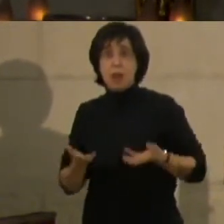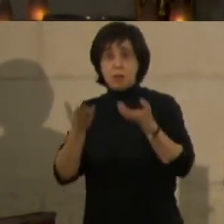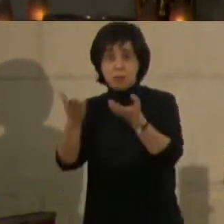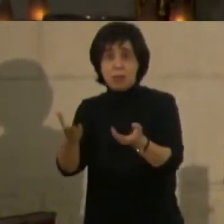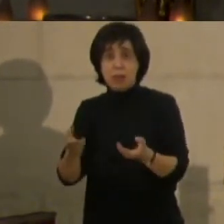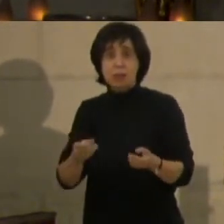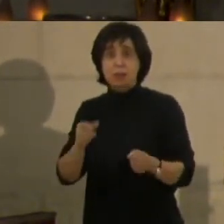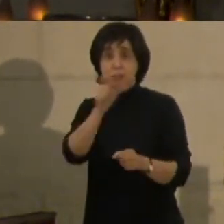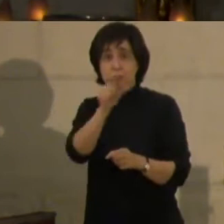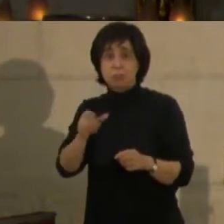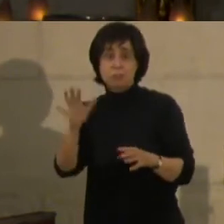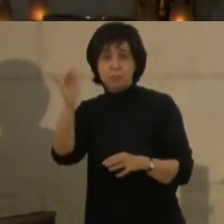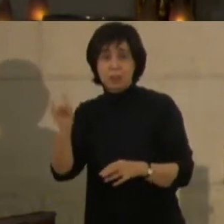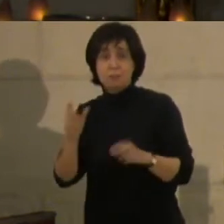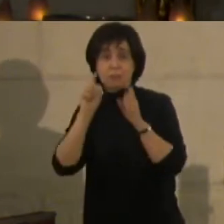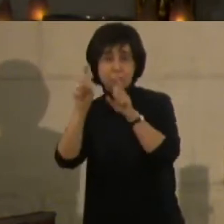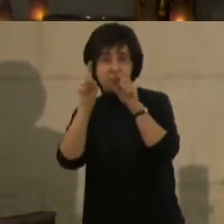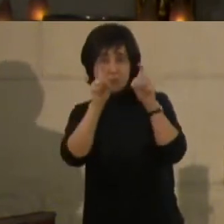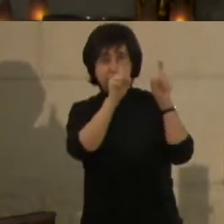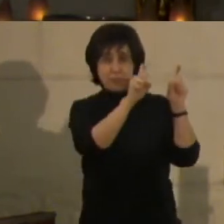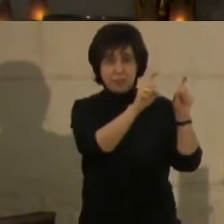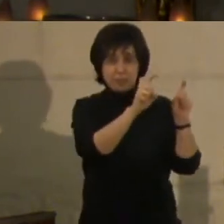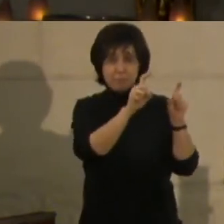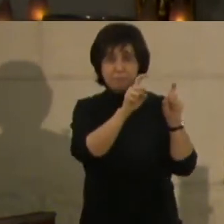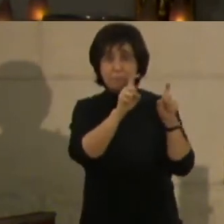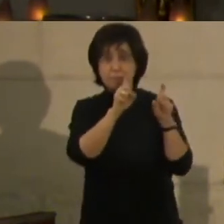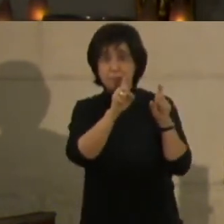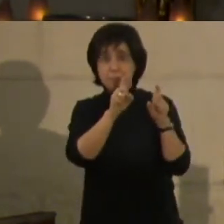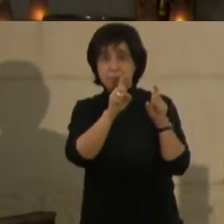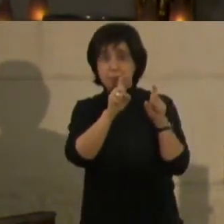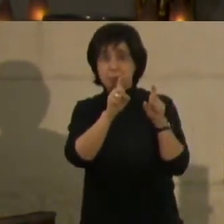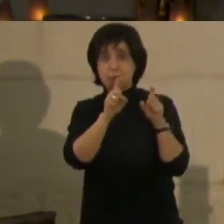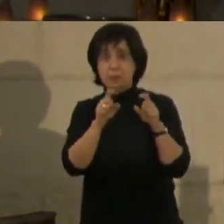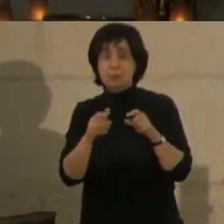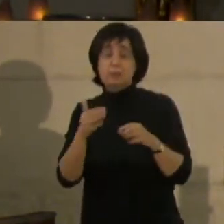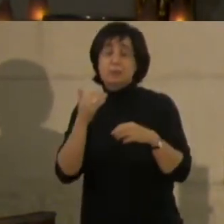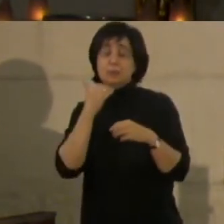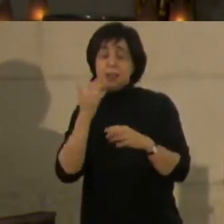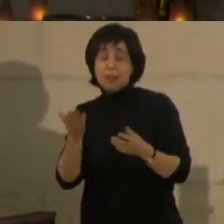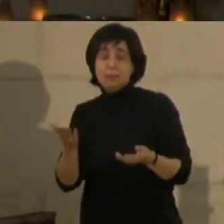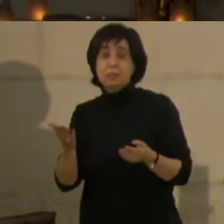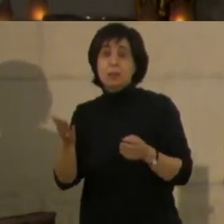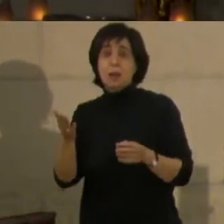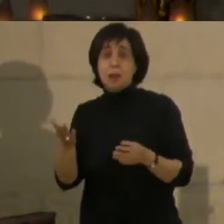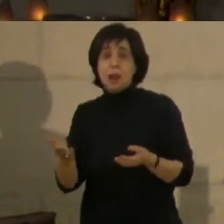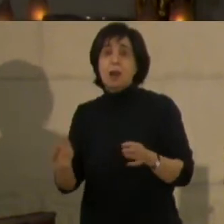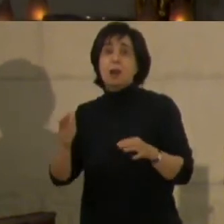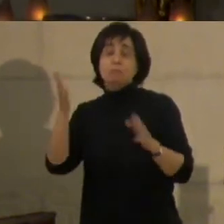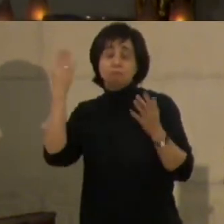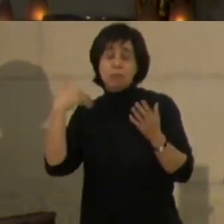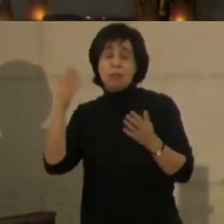se reunía la gente para enseñarles lo que quizá ellos aún no habían